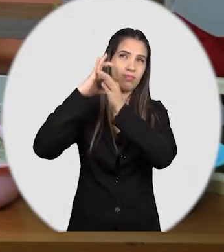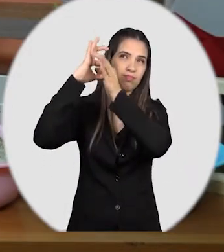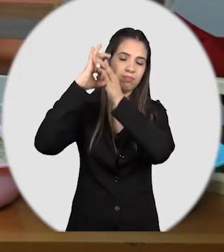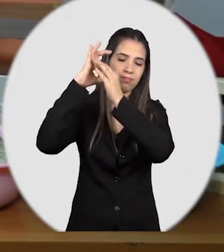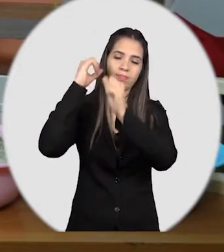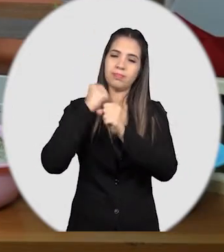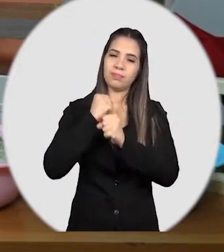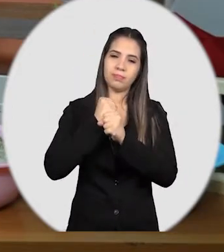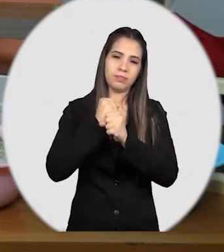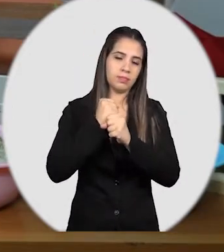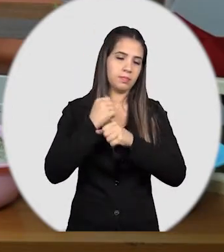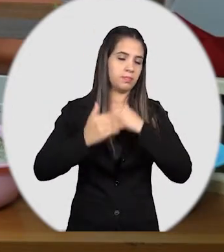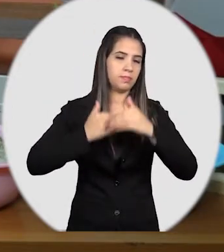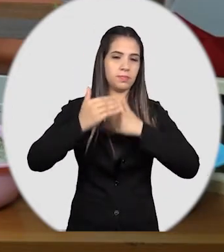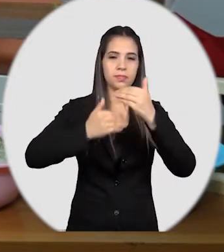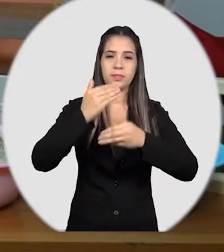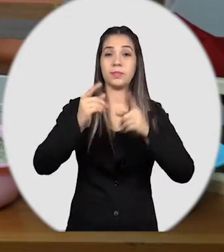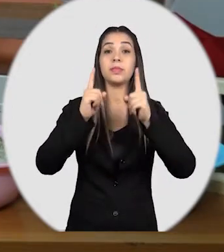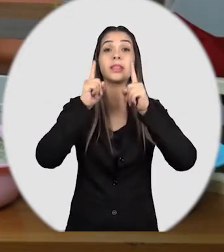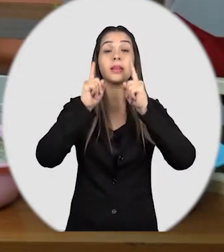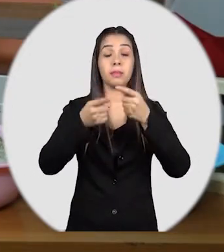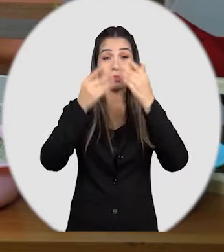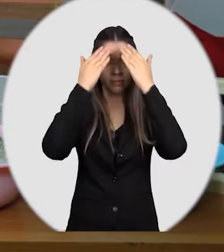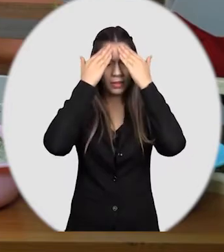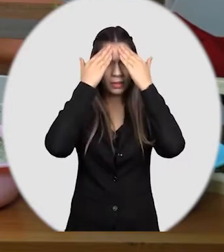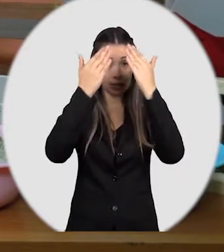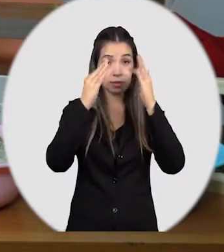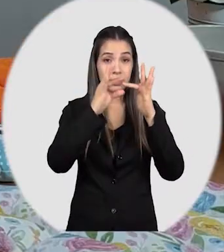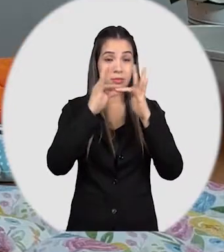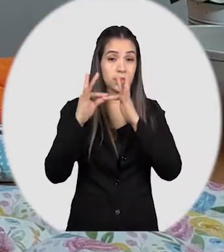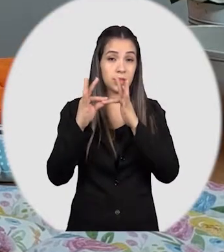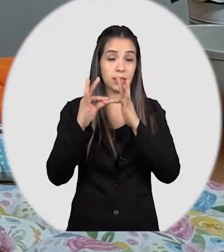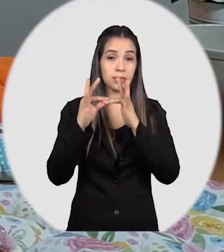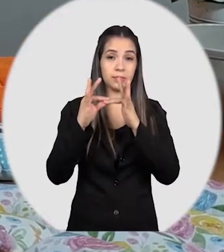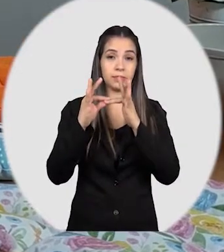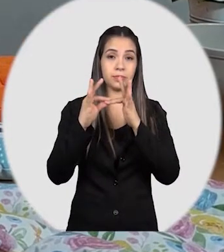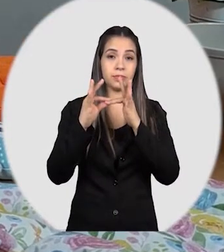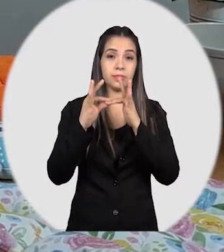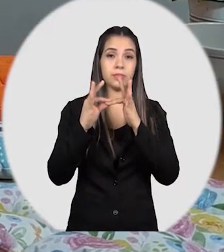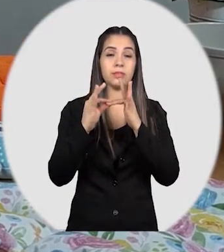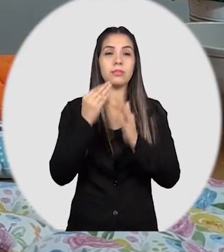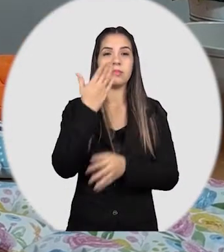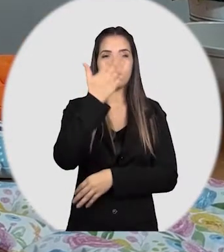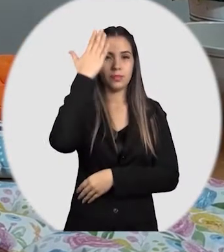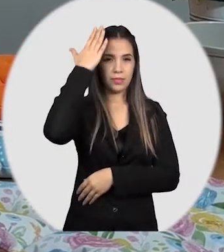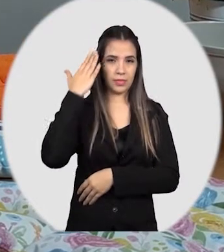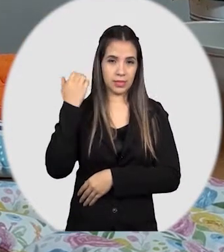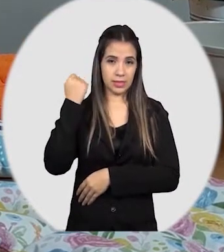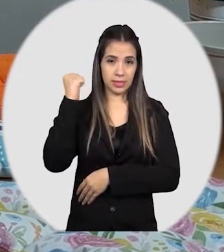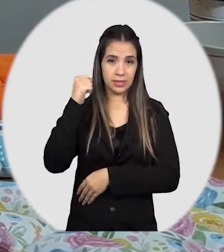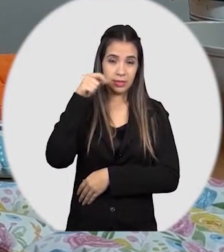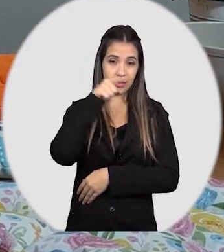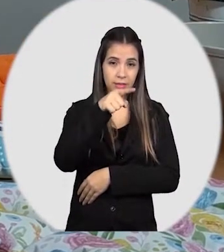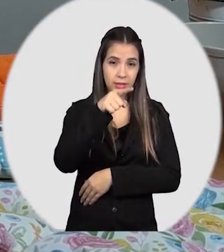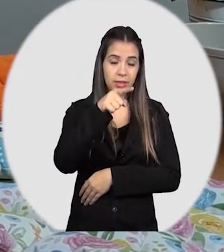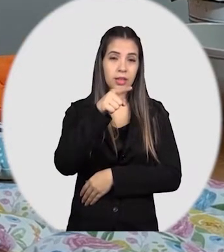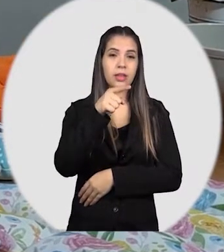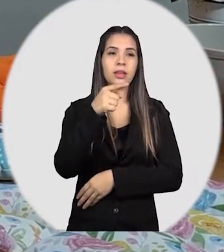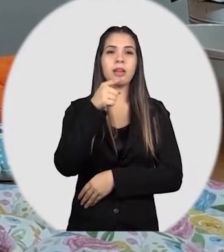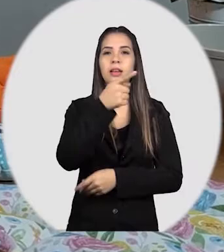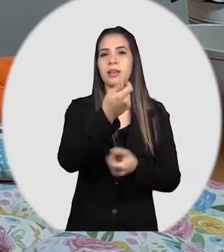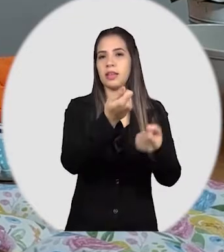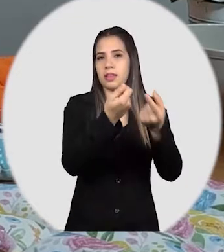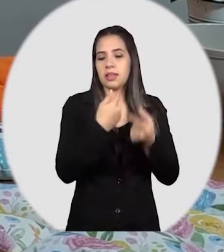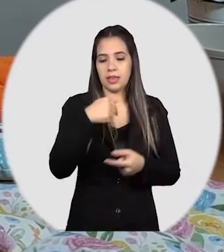muy especial a la señora Silvana Abdo por brindarnos este espacio, esta oportunidad, que es